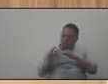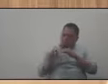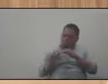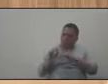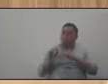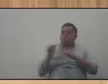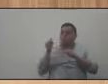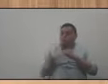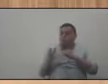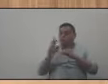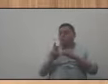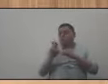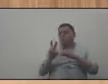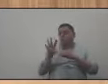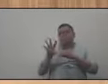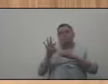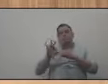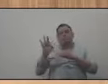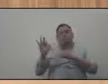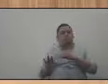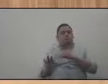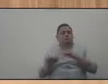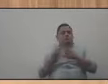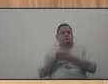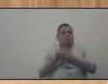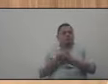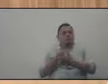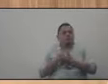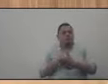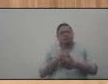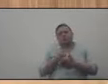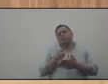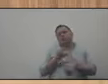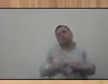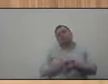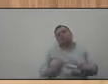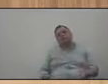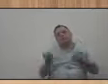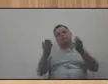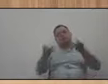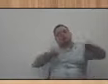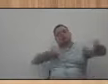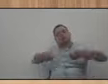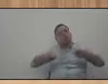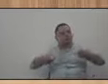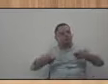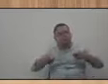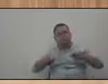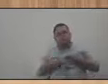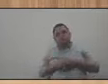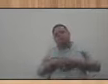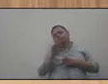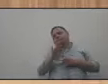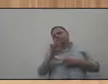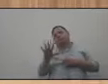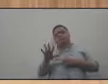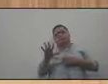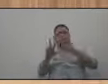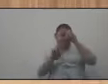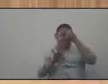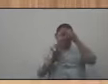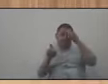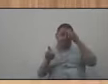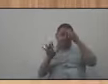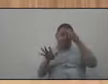un 74%, como es los hipertensos controlados, y un 37% de